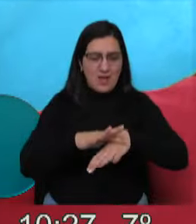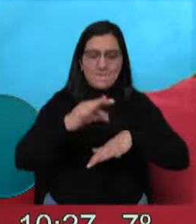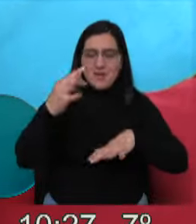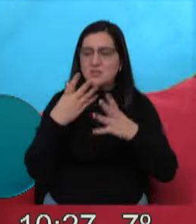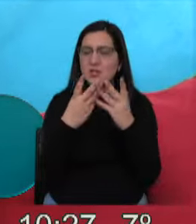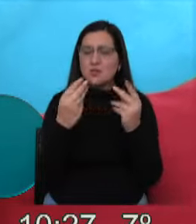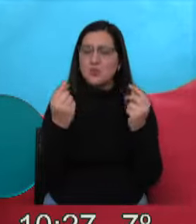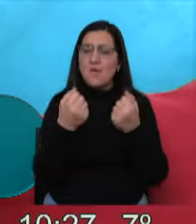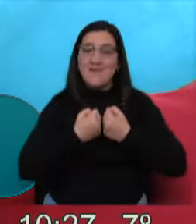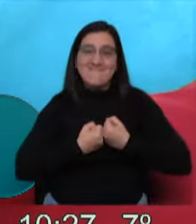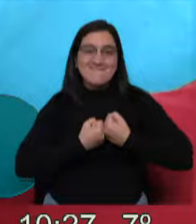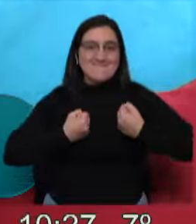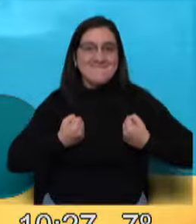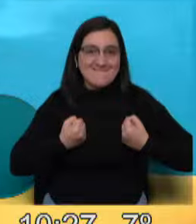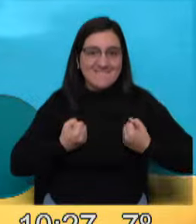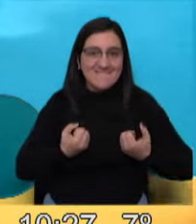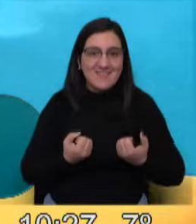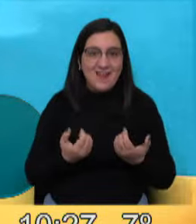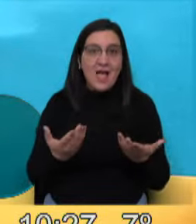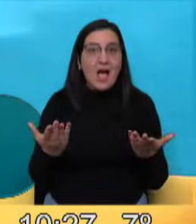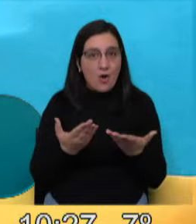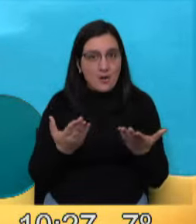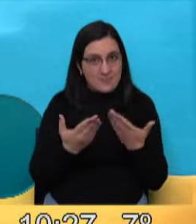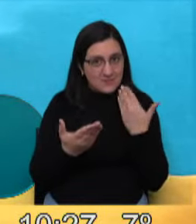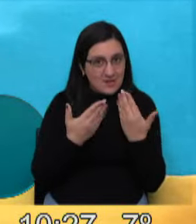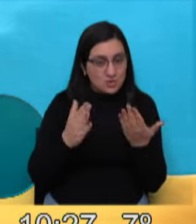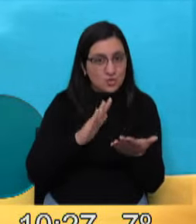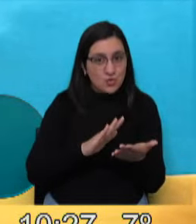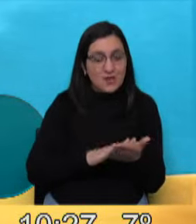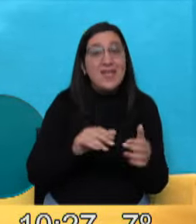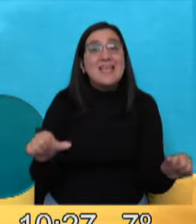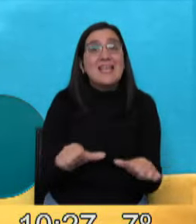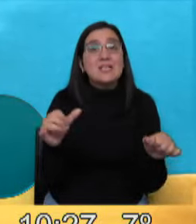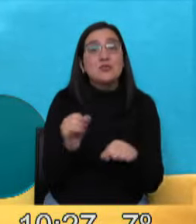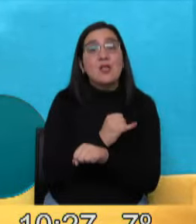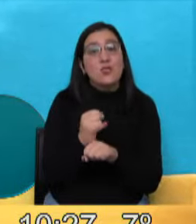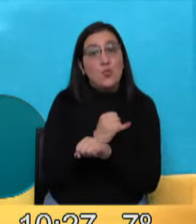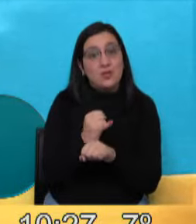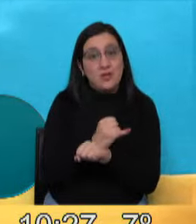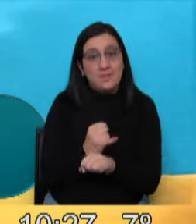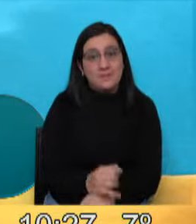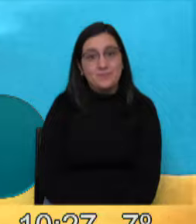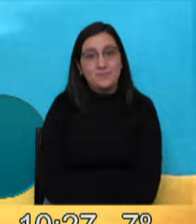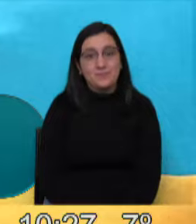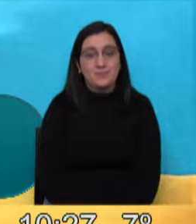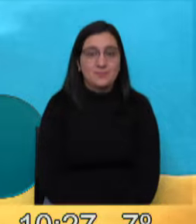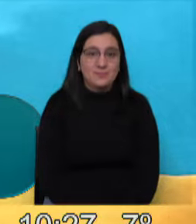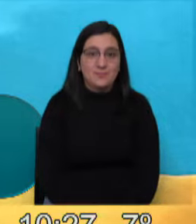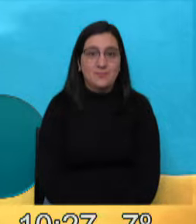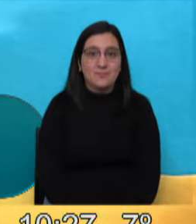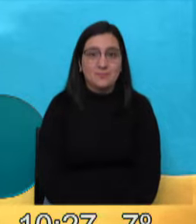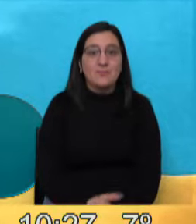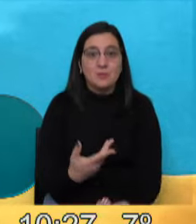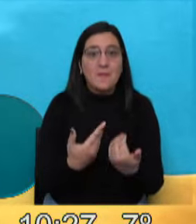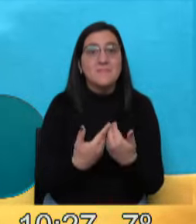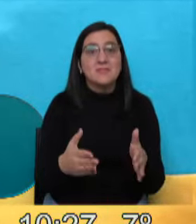vea como se veía hace muchos años. Ahora vamos a meter qué hizo la industria ahora, que siempre tiene su metidita ahí, pero vamos a